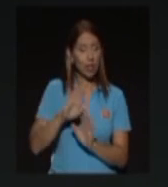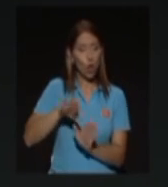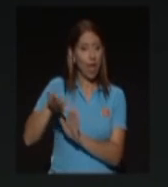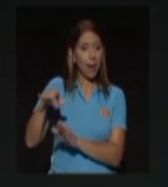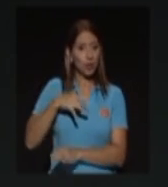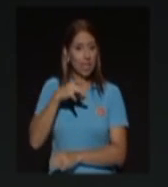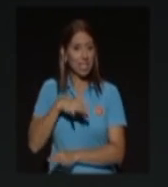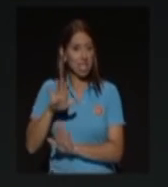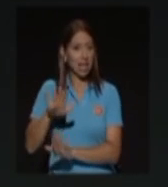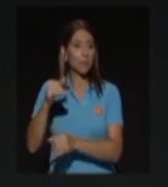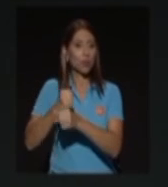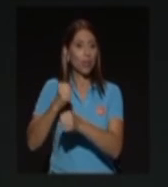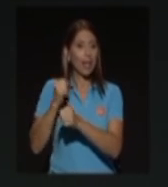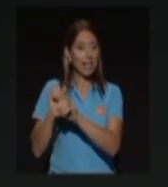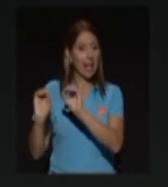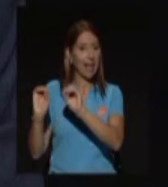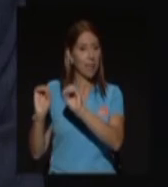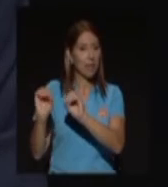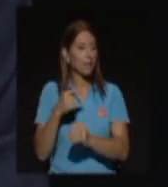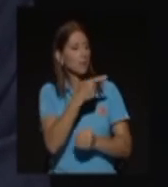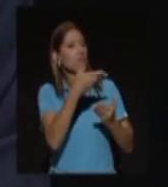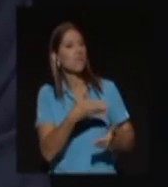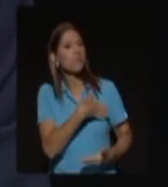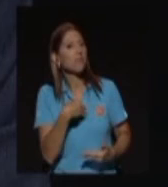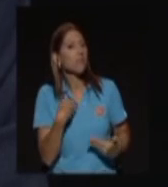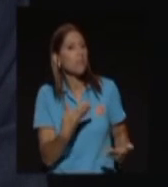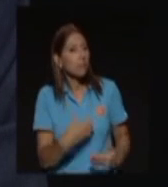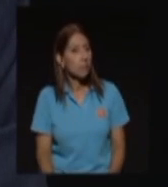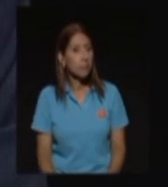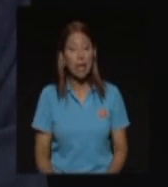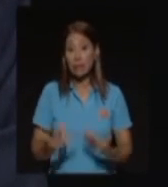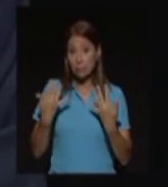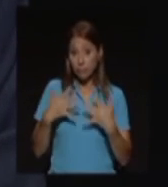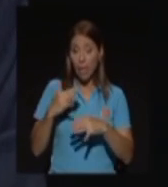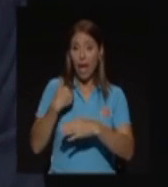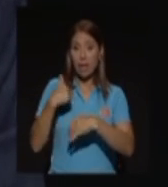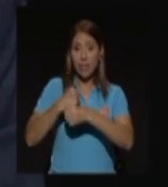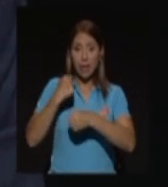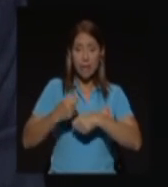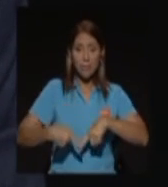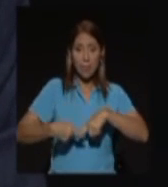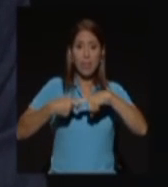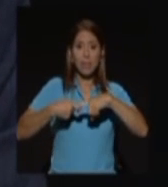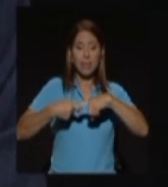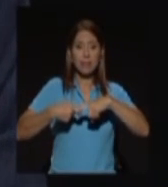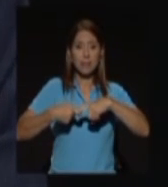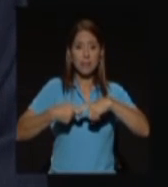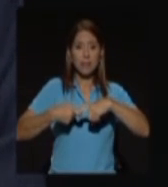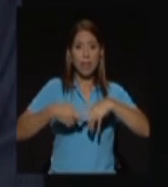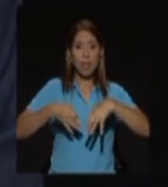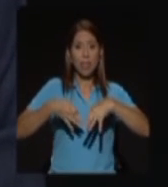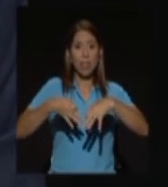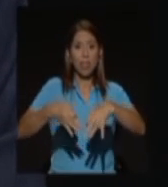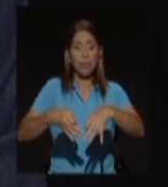Chile en sus tareas académicas. Hay tareas pendientes muy claras que el